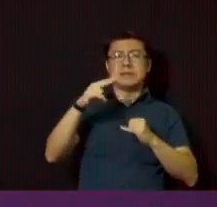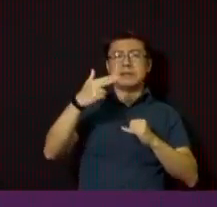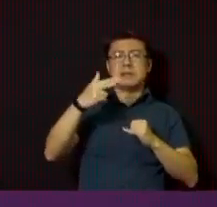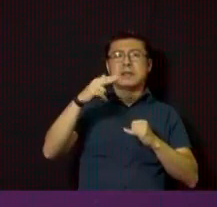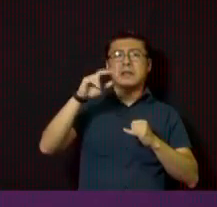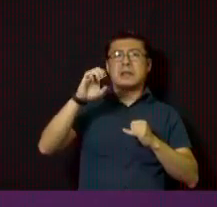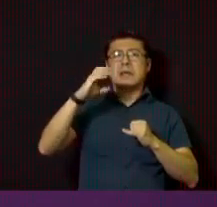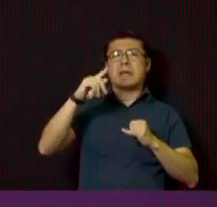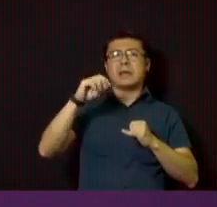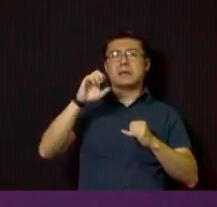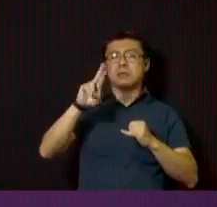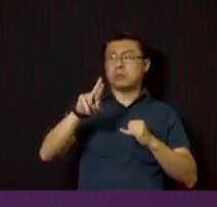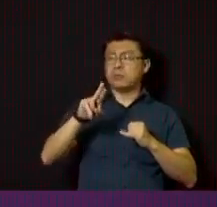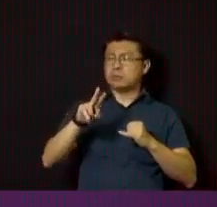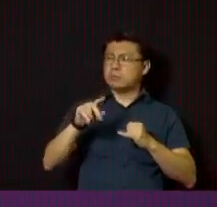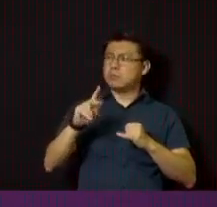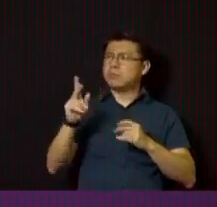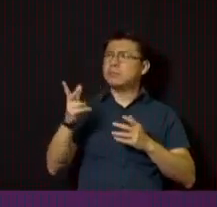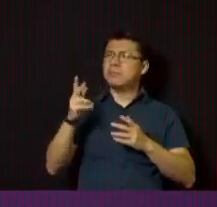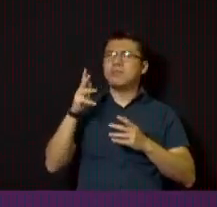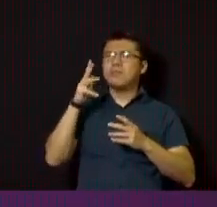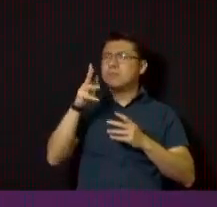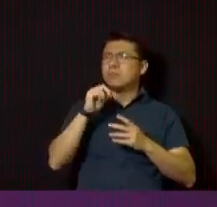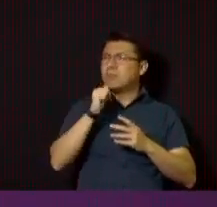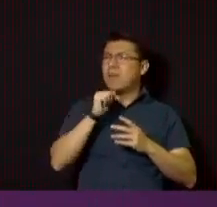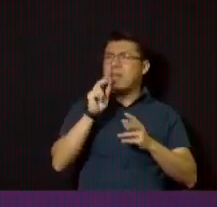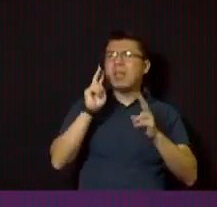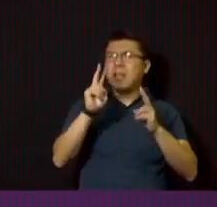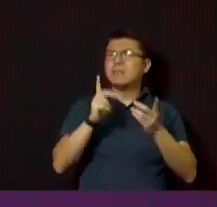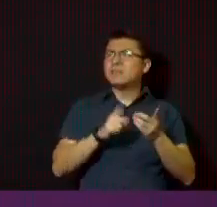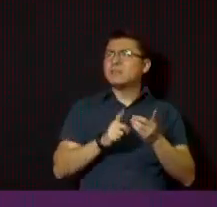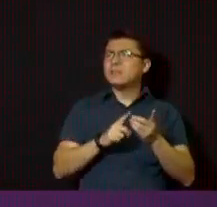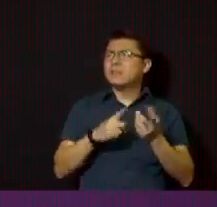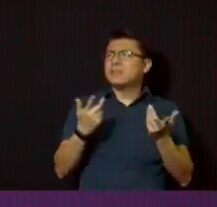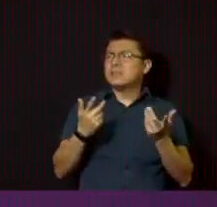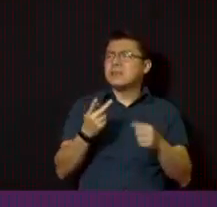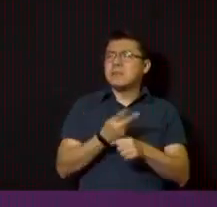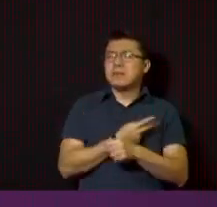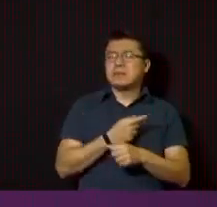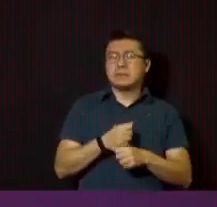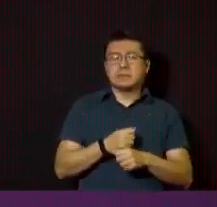futuro. Y me dice Héctor: ¿qué, no has visto nada? Sí, no vi nada, ¿no? Porque yo cada vez que